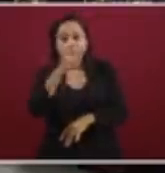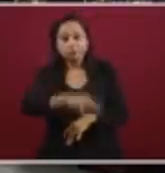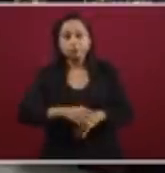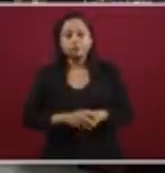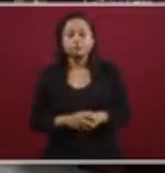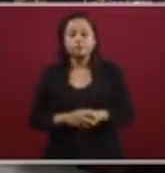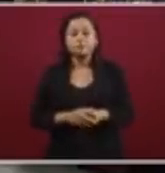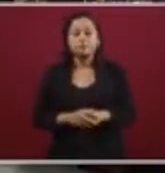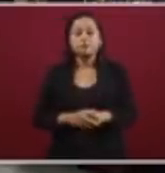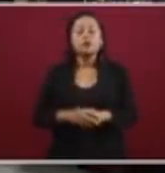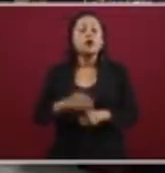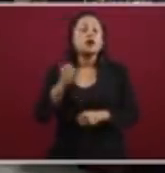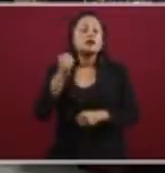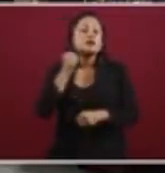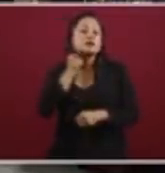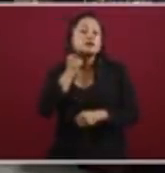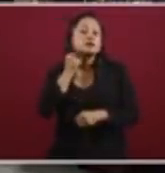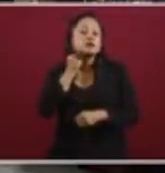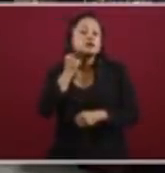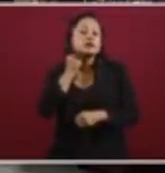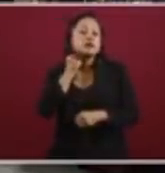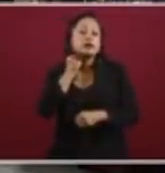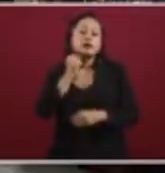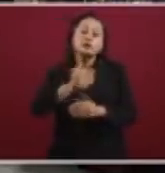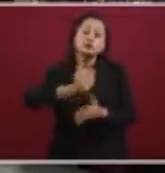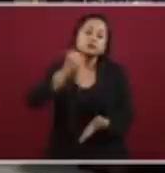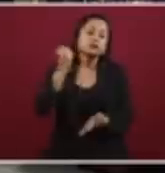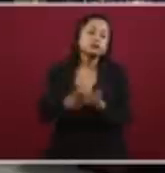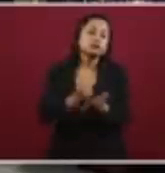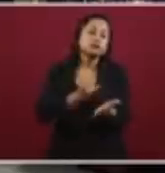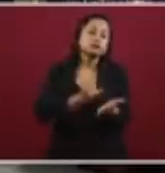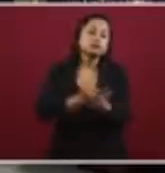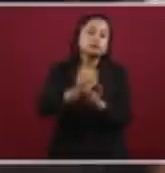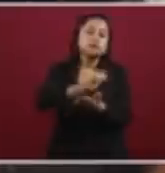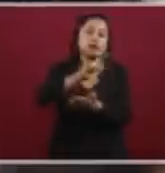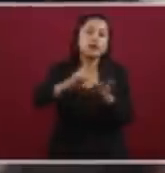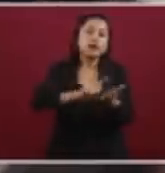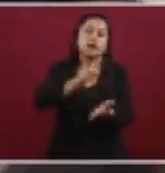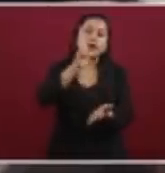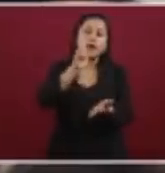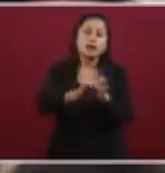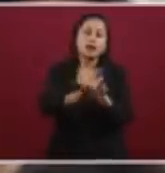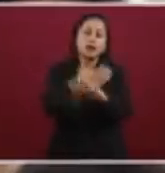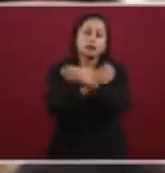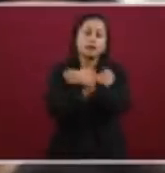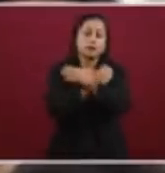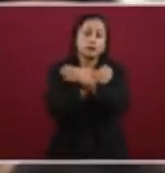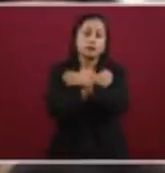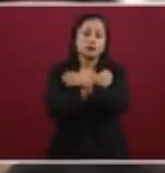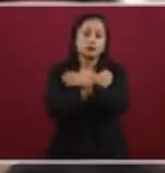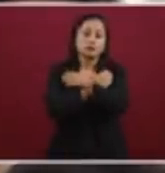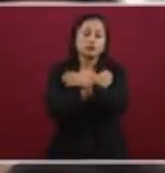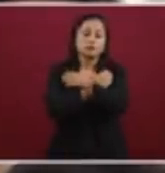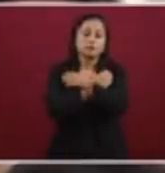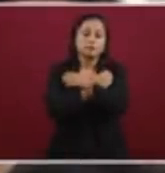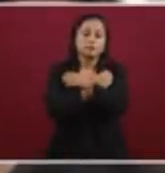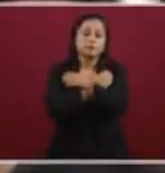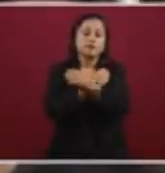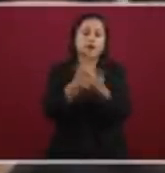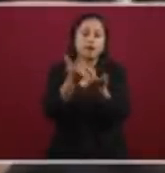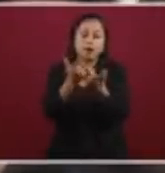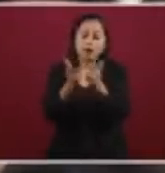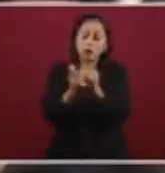senado aprobó la ley general de educación e inmediatamente la oposición panista asegura